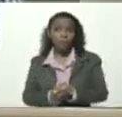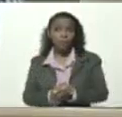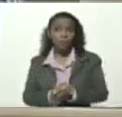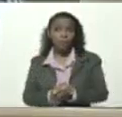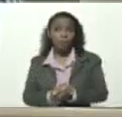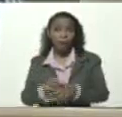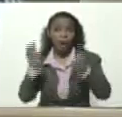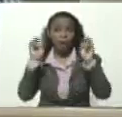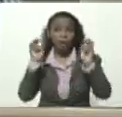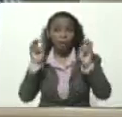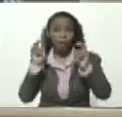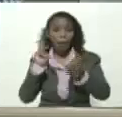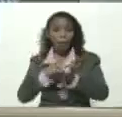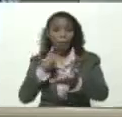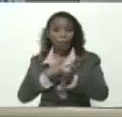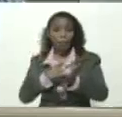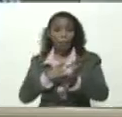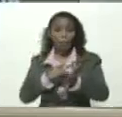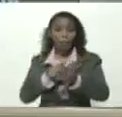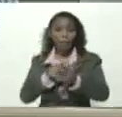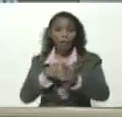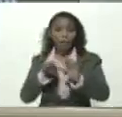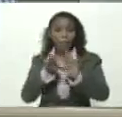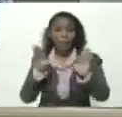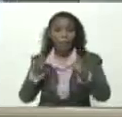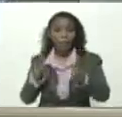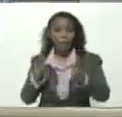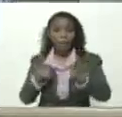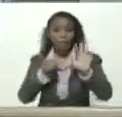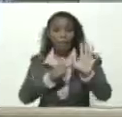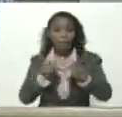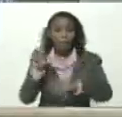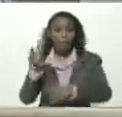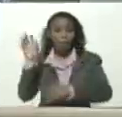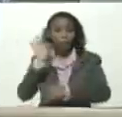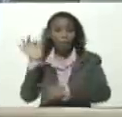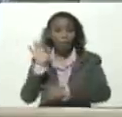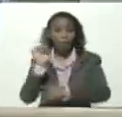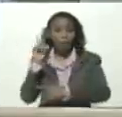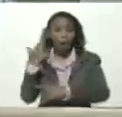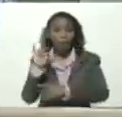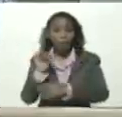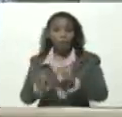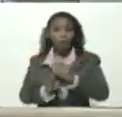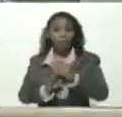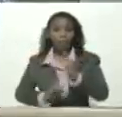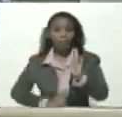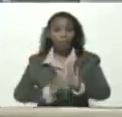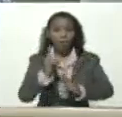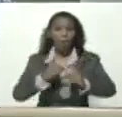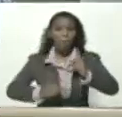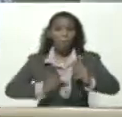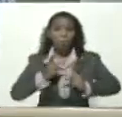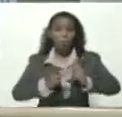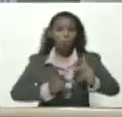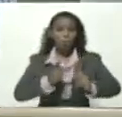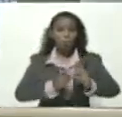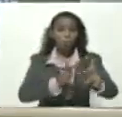En relación a los miembros de mesa, tenemos el 62%, está en desarrollo este proceso